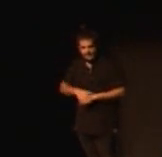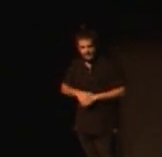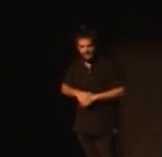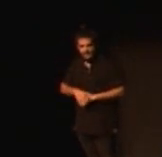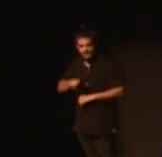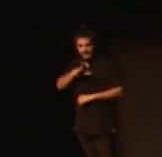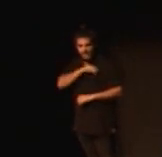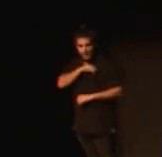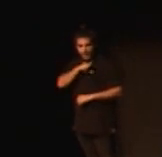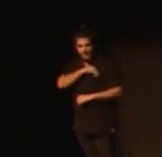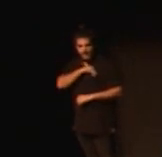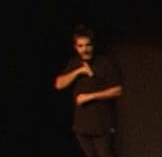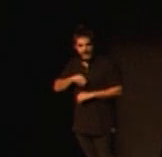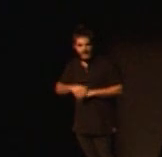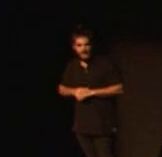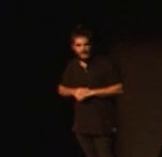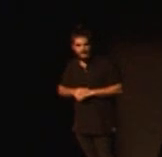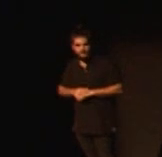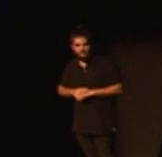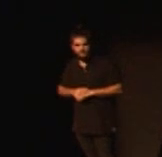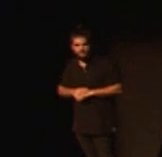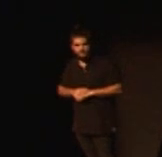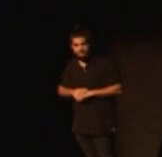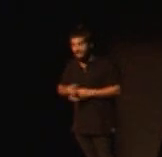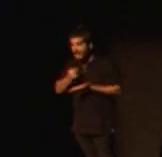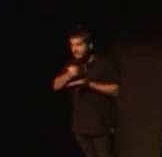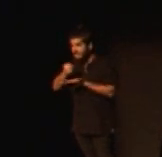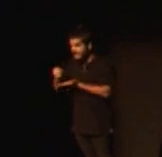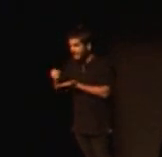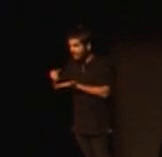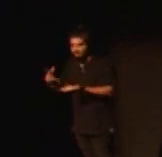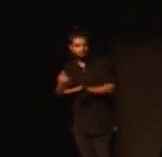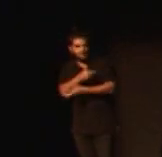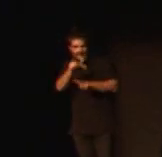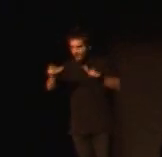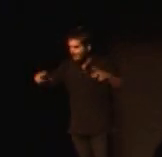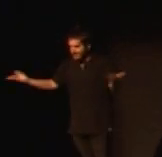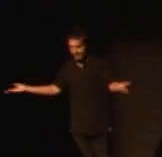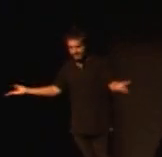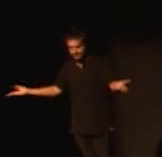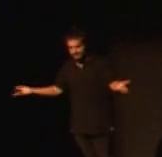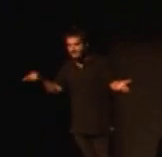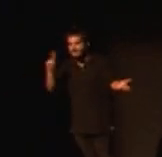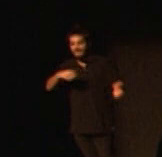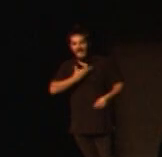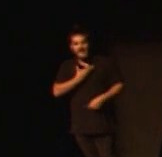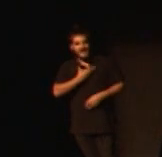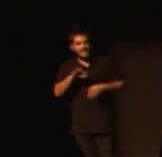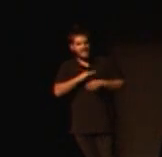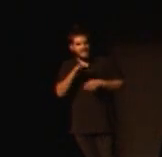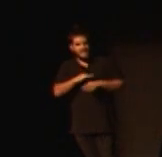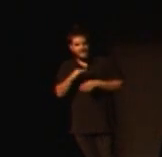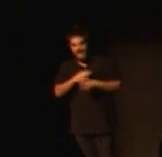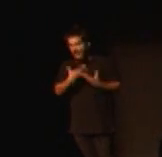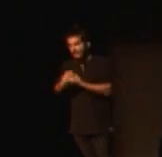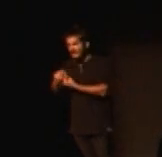concejal, a Piti, que nos dirigió unas palabras anteriormente, a los premiados, a todos los que estamos aquí. Está también el alcalde de Cieza, que acompaña a Joaquín Salmerón.